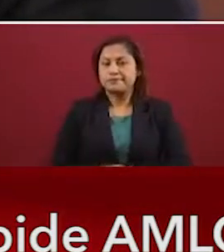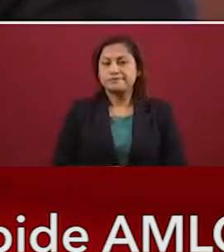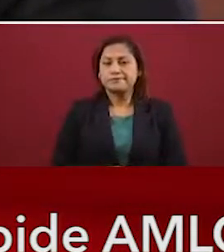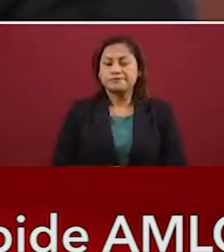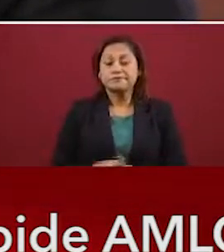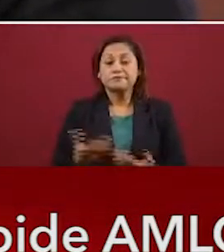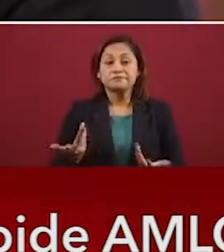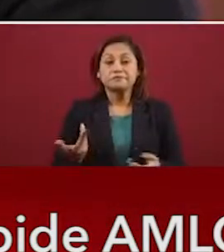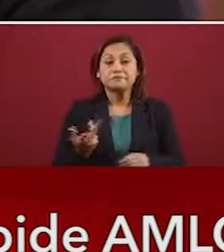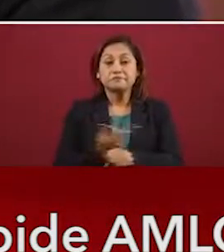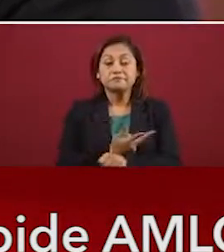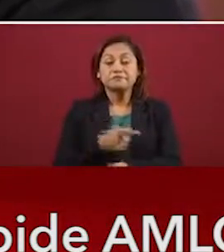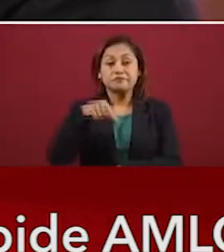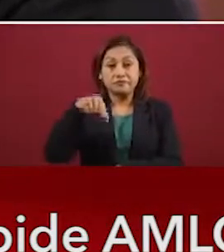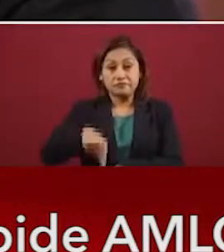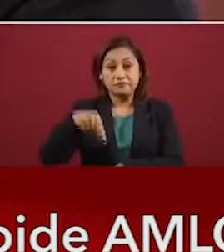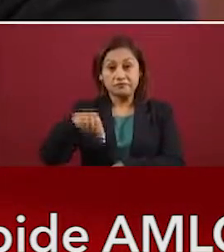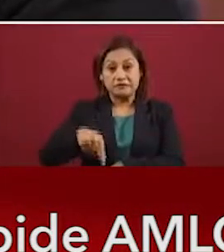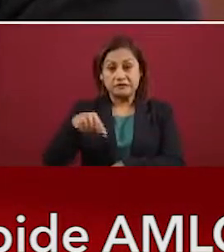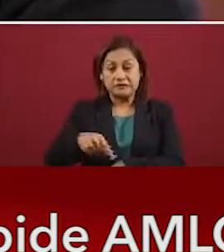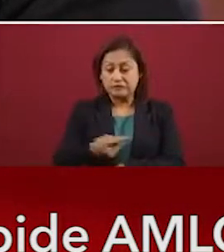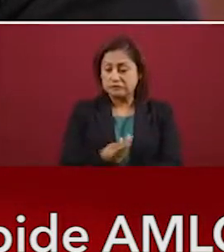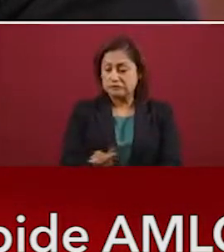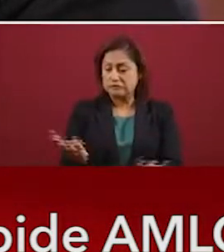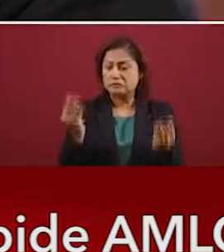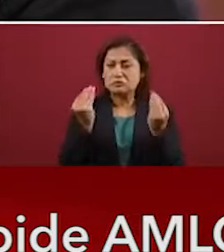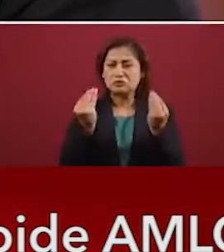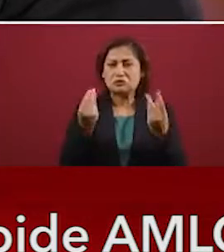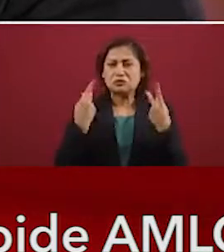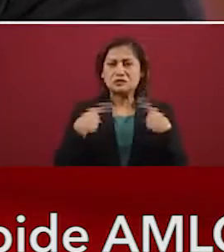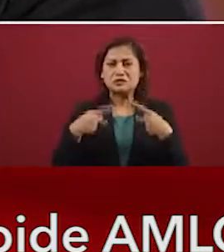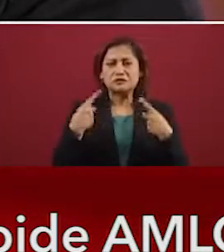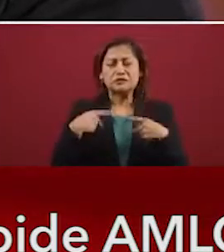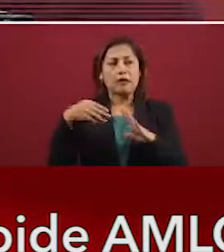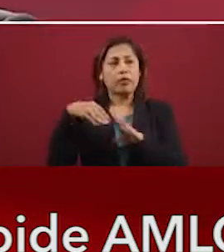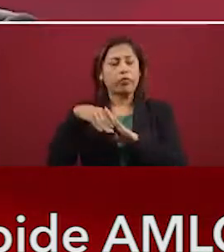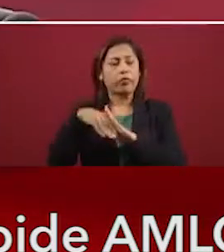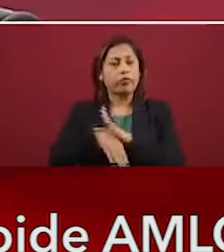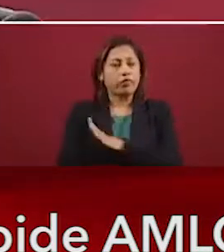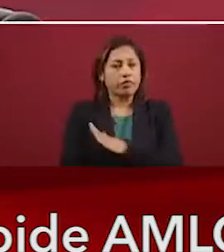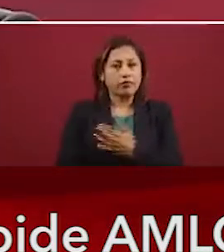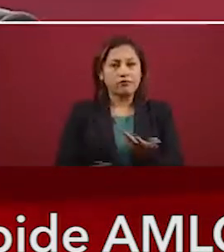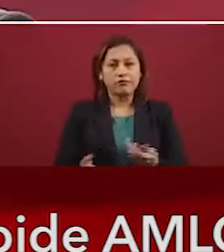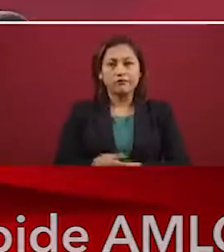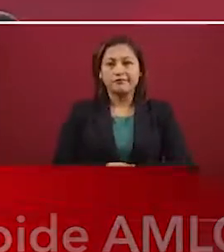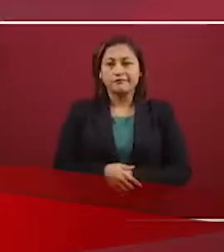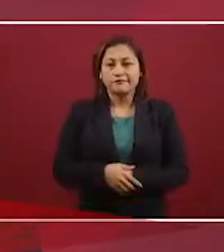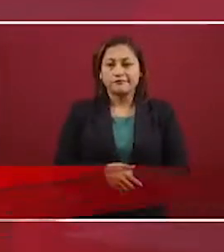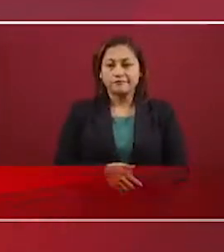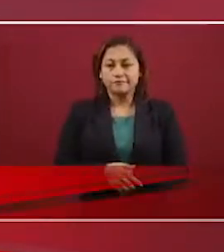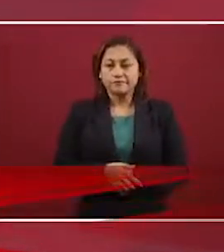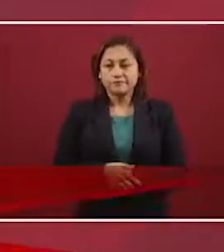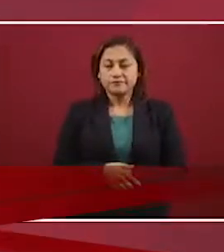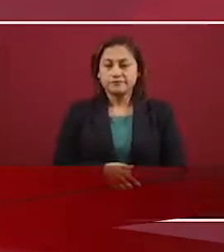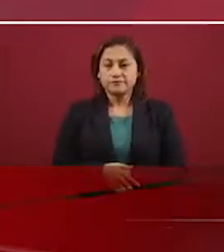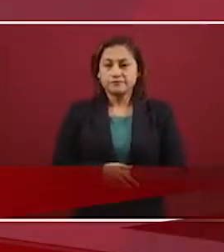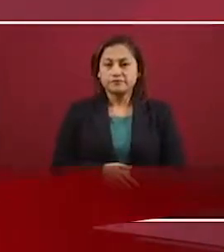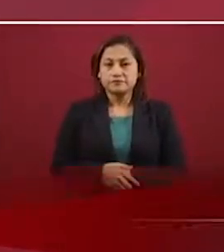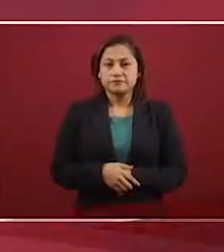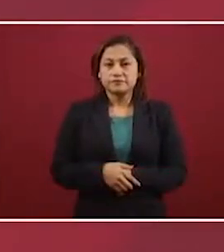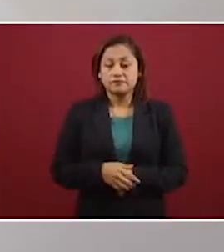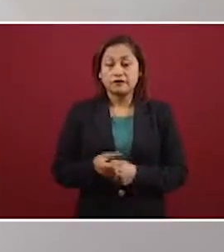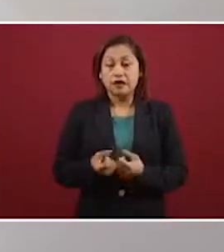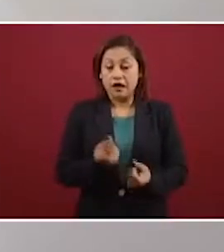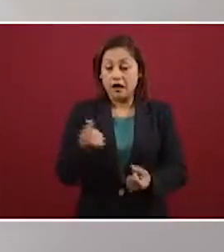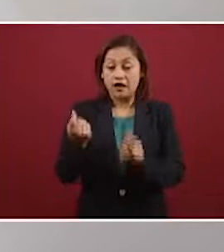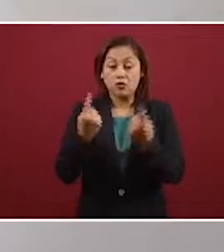autoridades y delincuencia, lo cual dijo es peor que la delincuencia en sí misma. Precisó que es peor que la delincuencia tenga